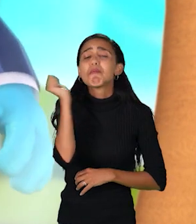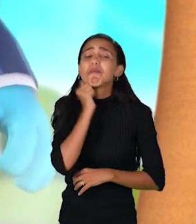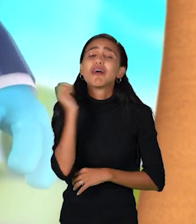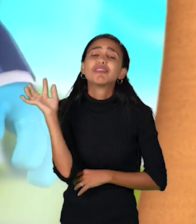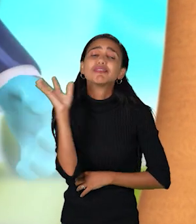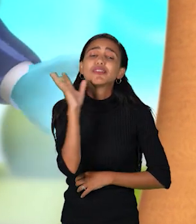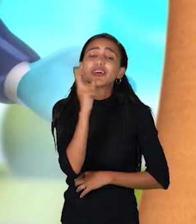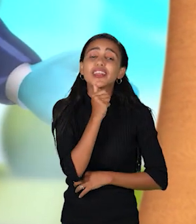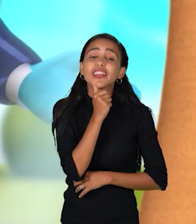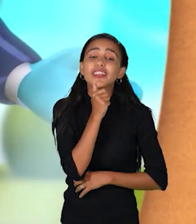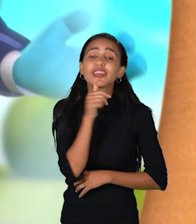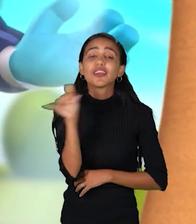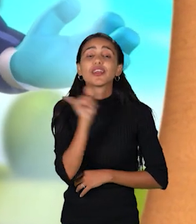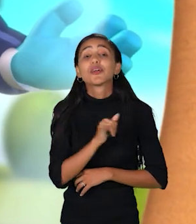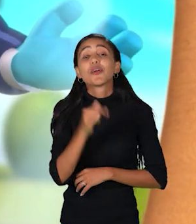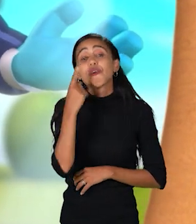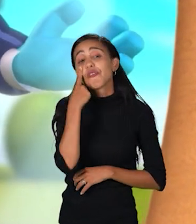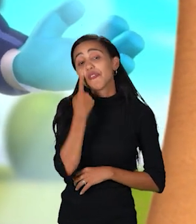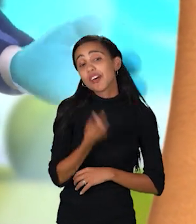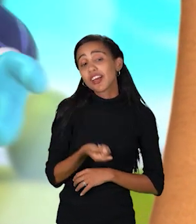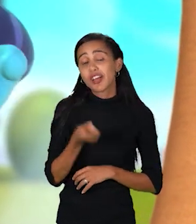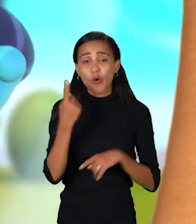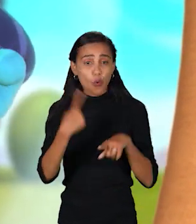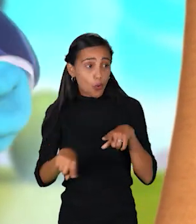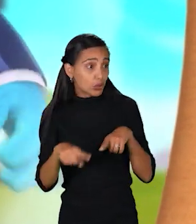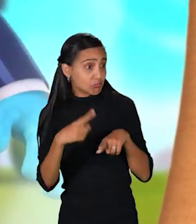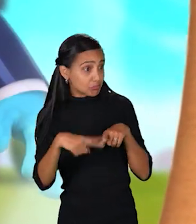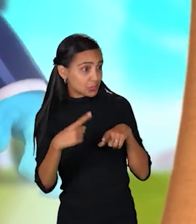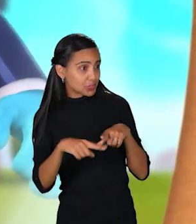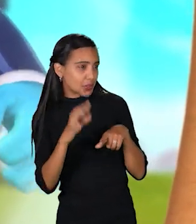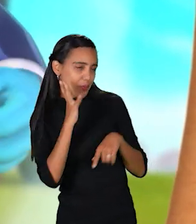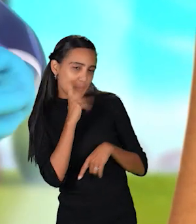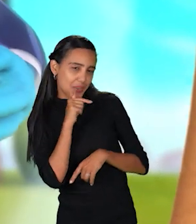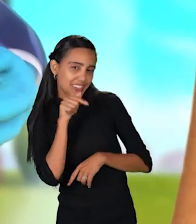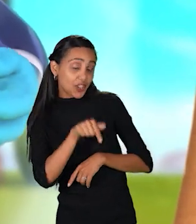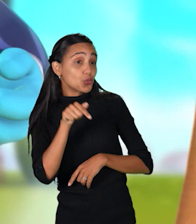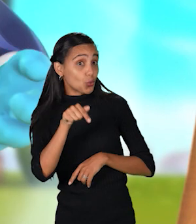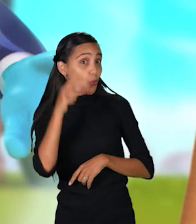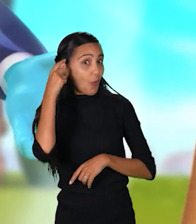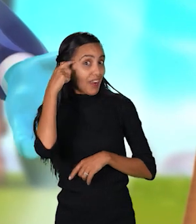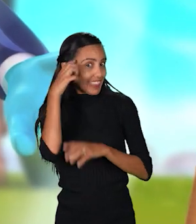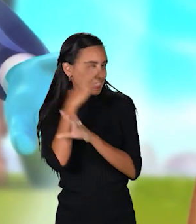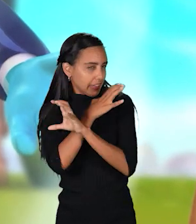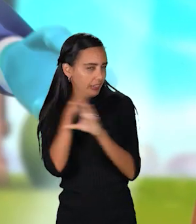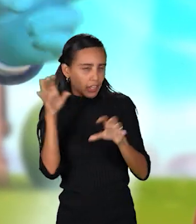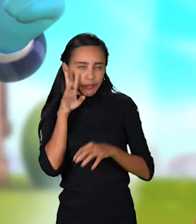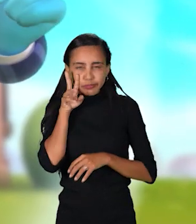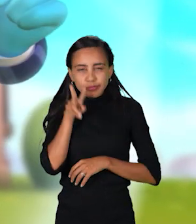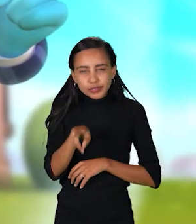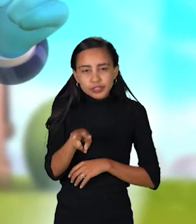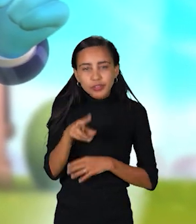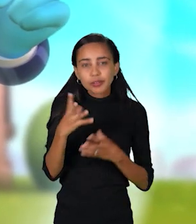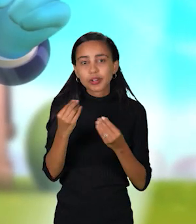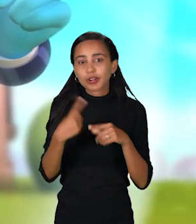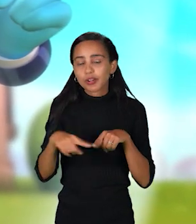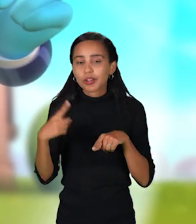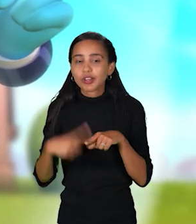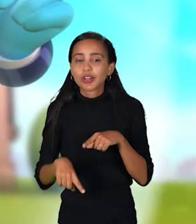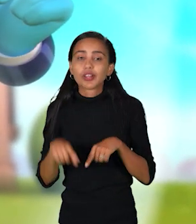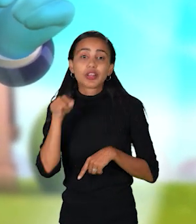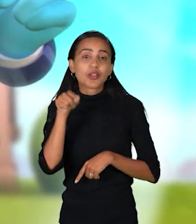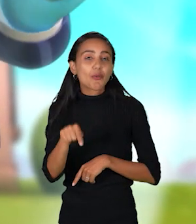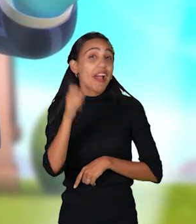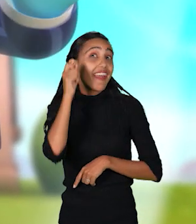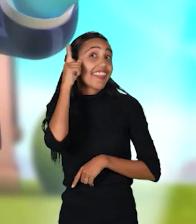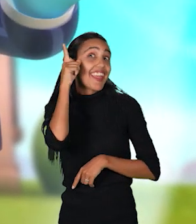bonita. Y veo otras muchas virtudes en ti. Eres lista, observadora, tienes muy buenas